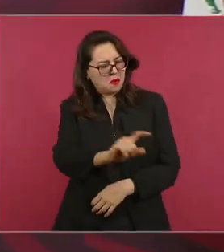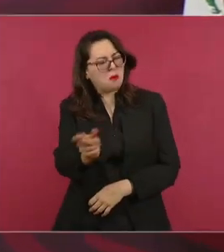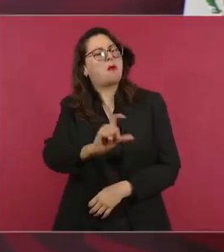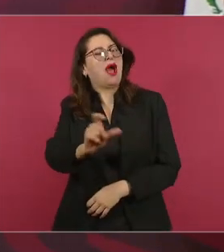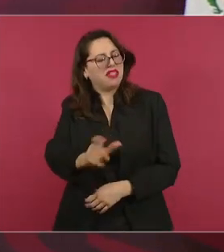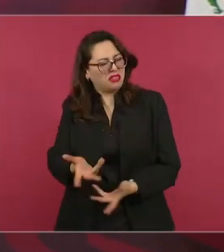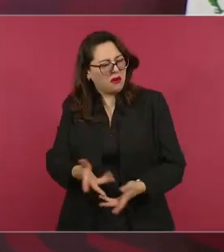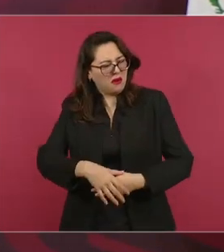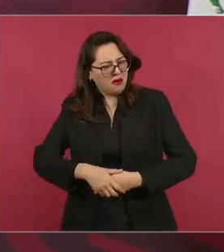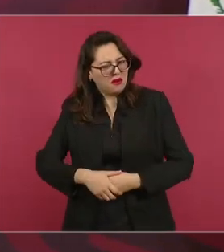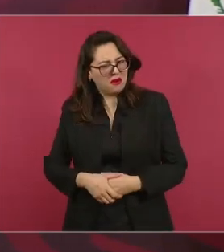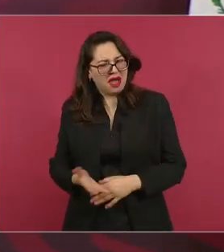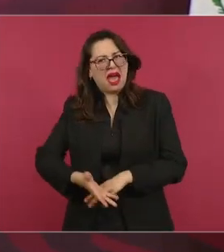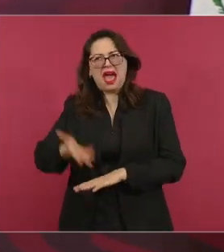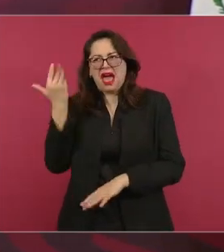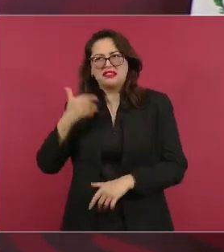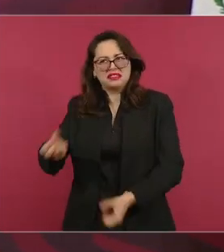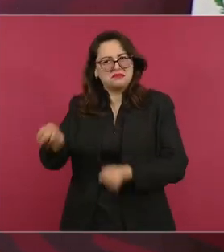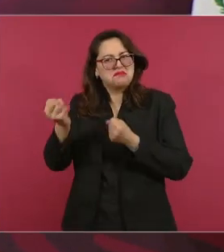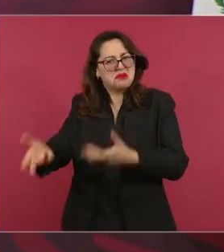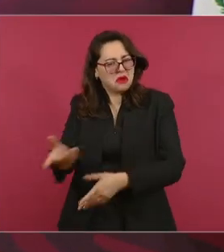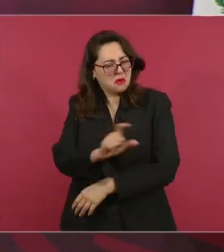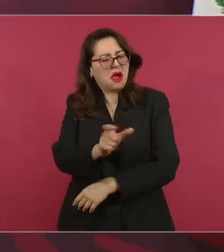Nada más lo de estos días